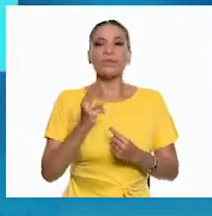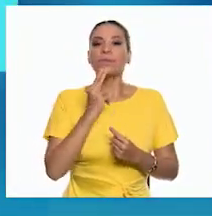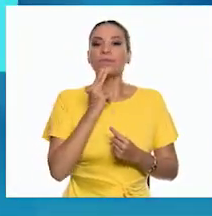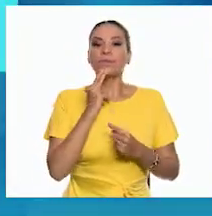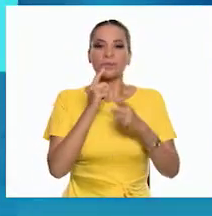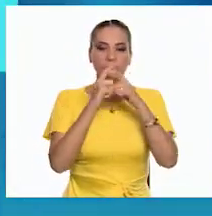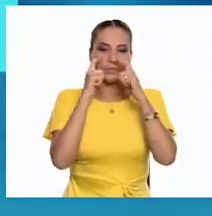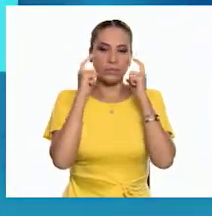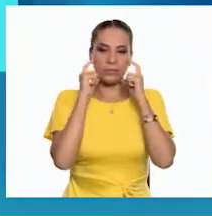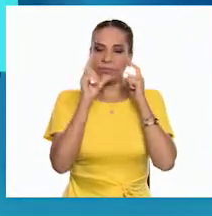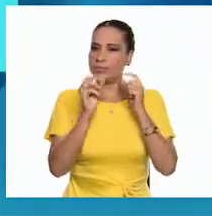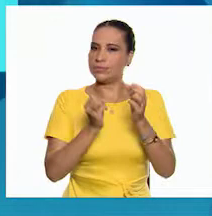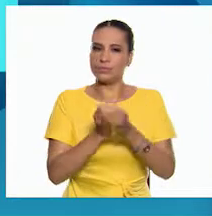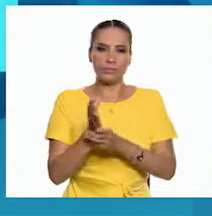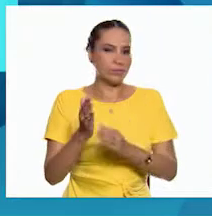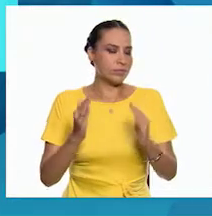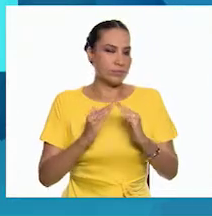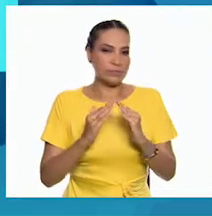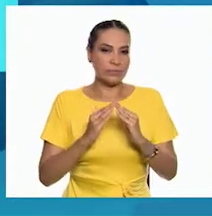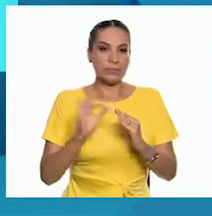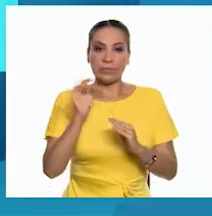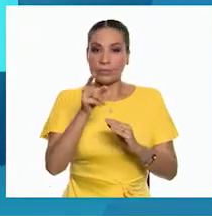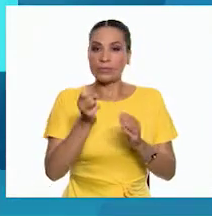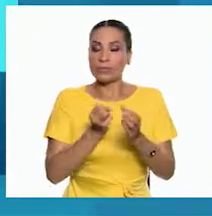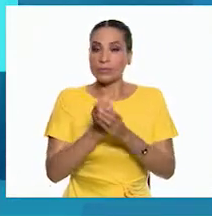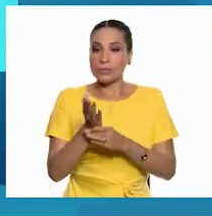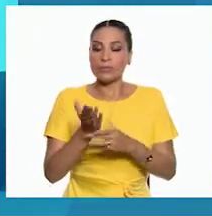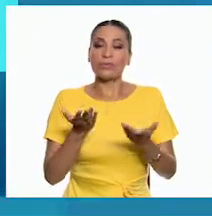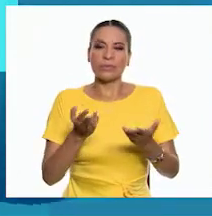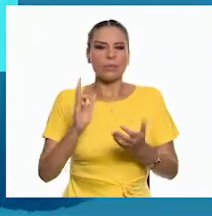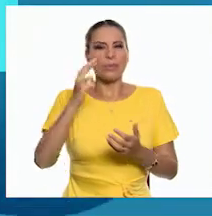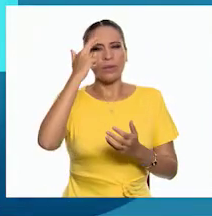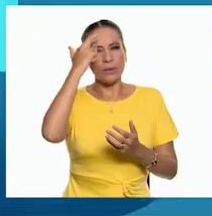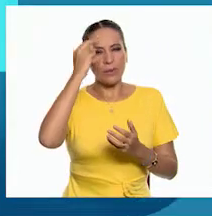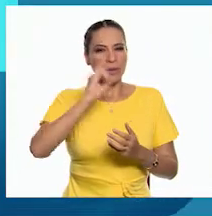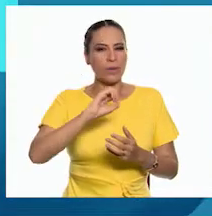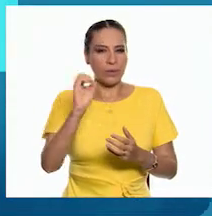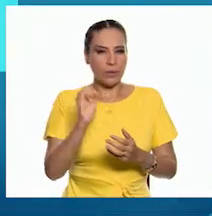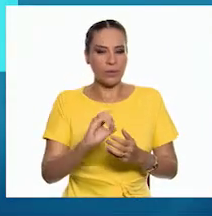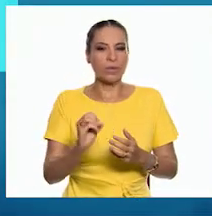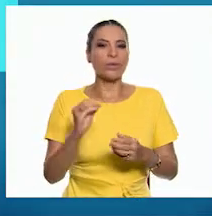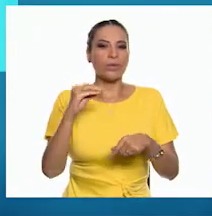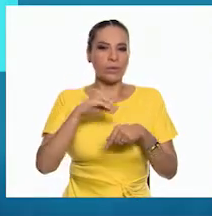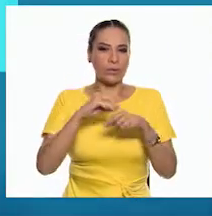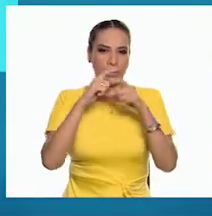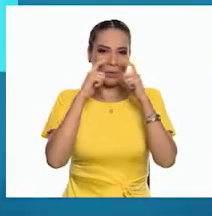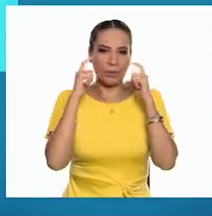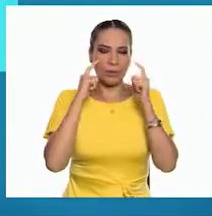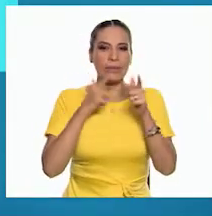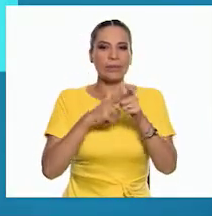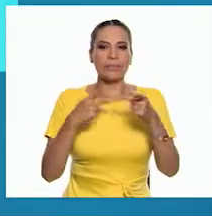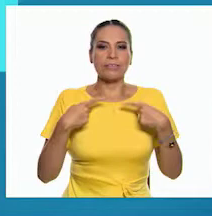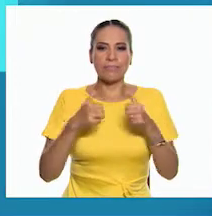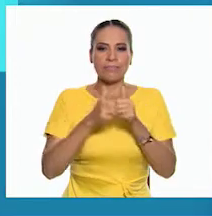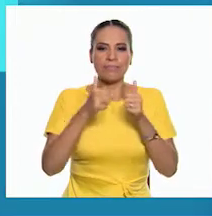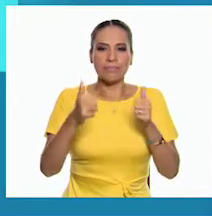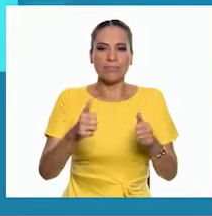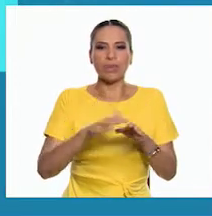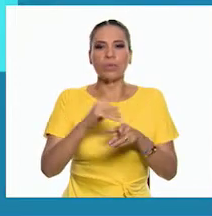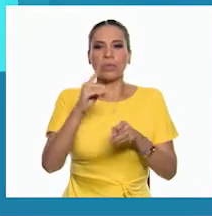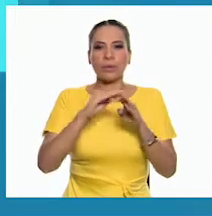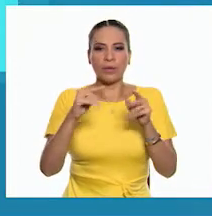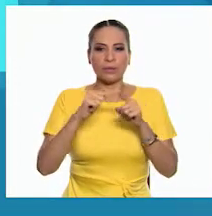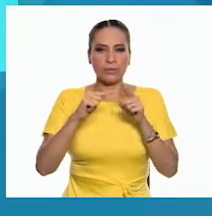Utiliza cubrebocas. No salgas de casa. Si tienes que hacerlo, recuerda que es obligatorio utilizarlo. Mantén una distancia mínima de